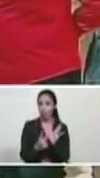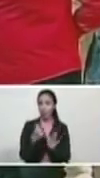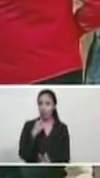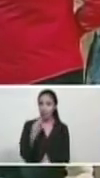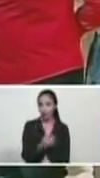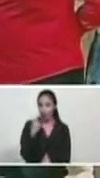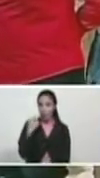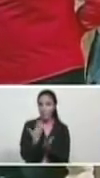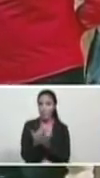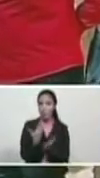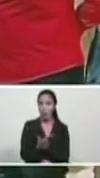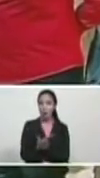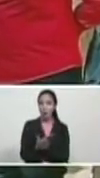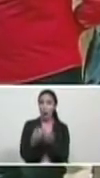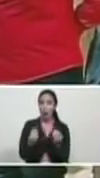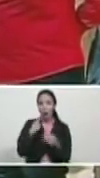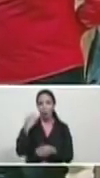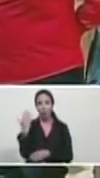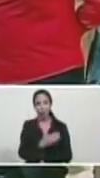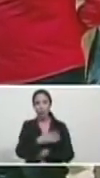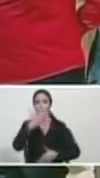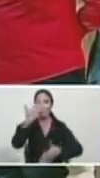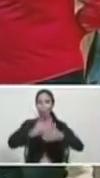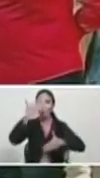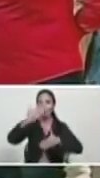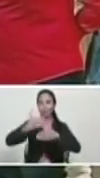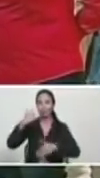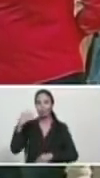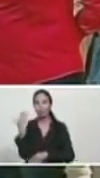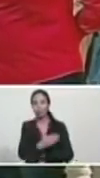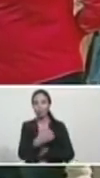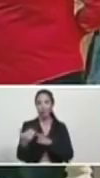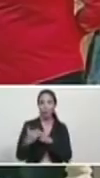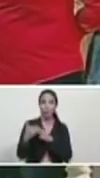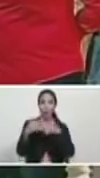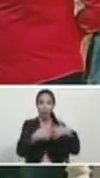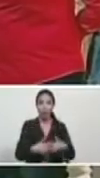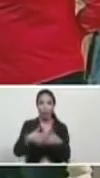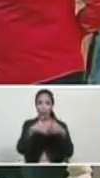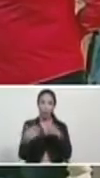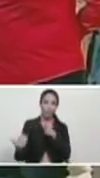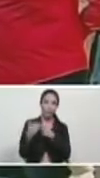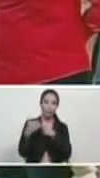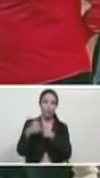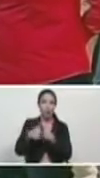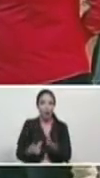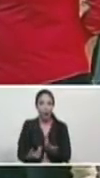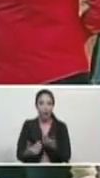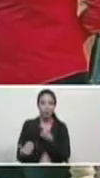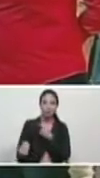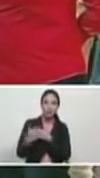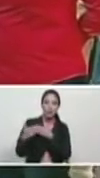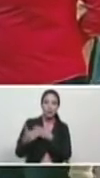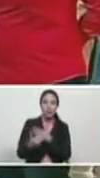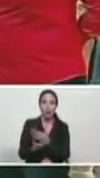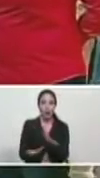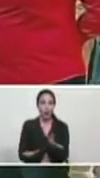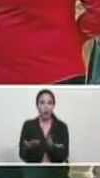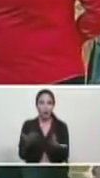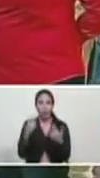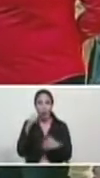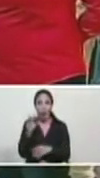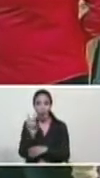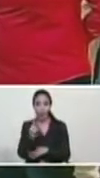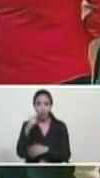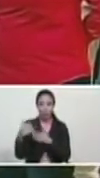criminal de las sanciones, del bloqueo y de la agresión del gobierno de Donald Trump contra Venezuela, contra toda Venezuela, es